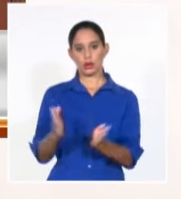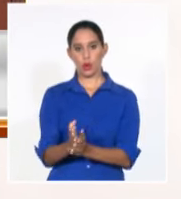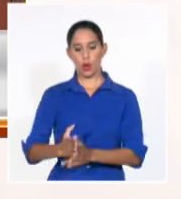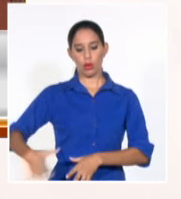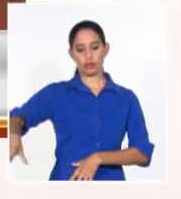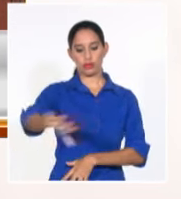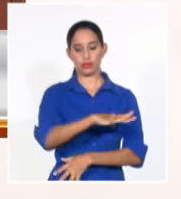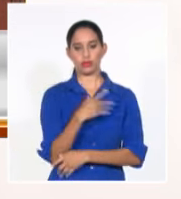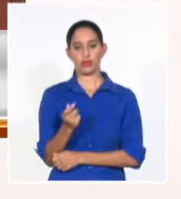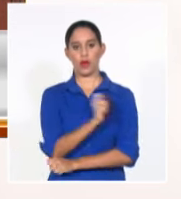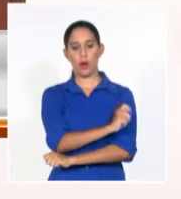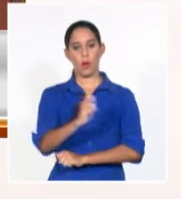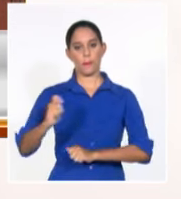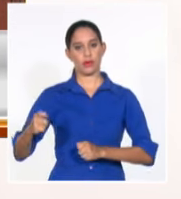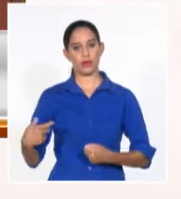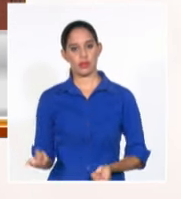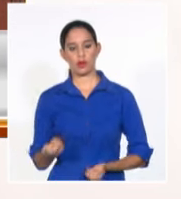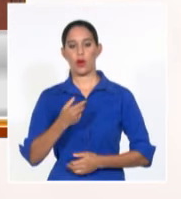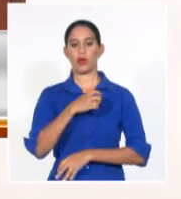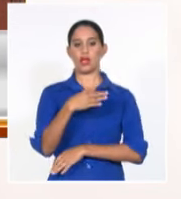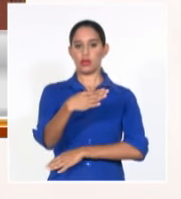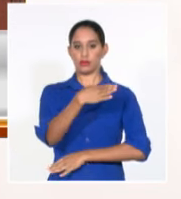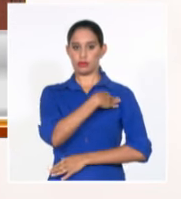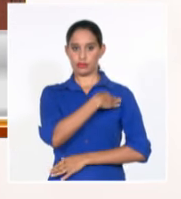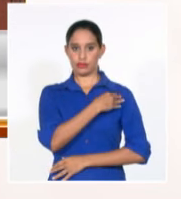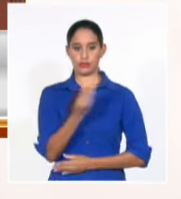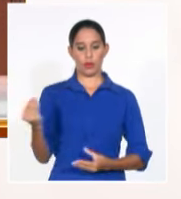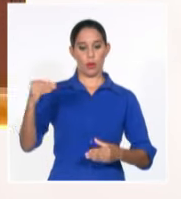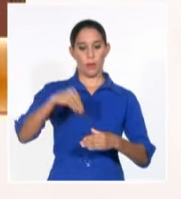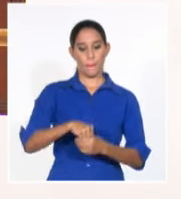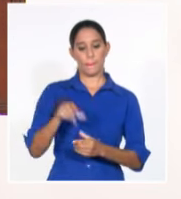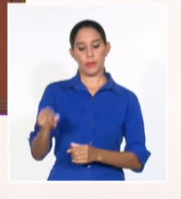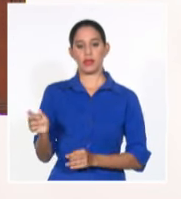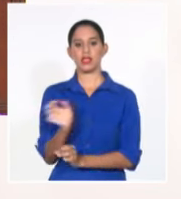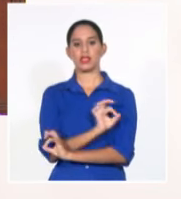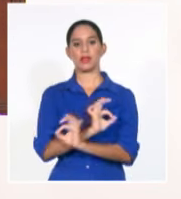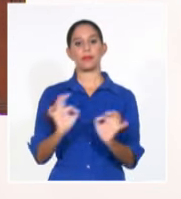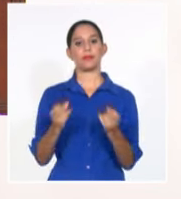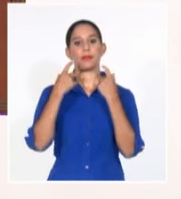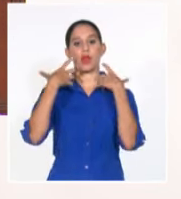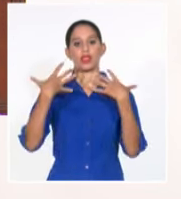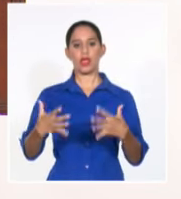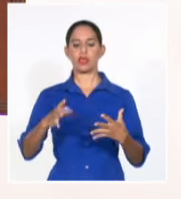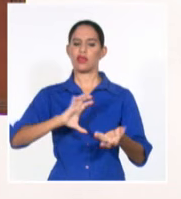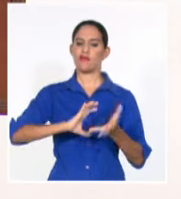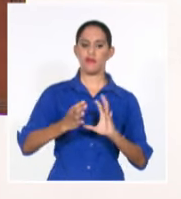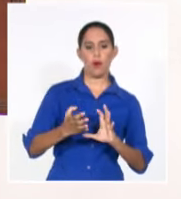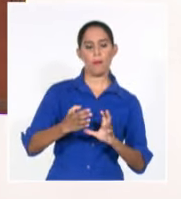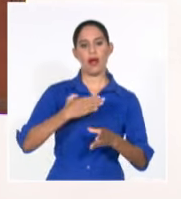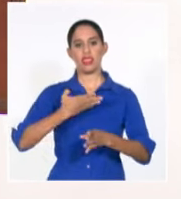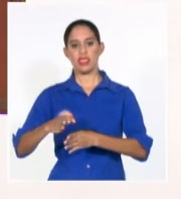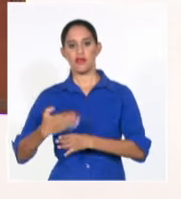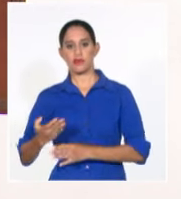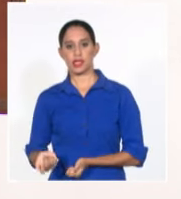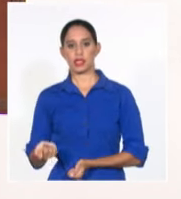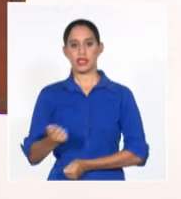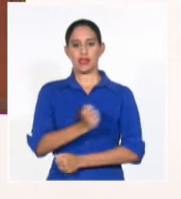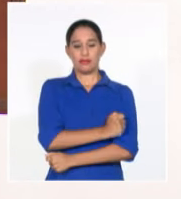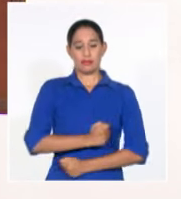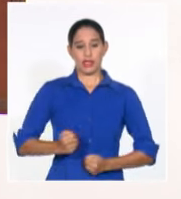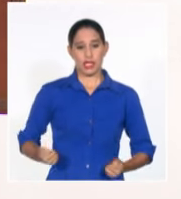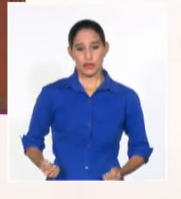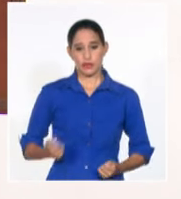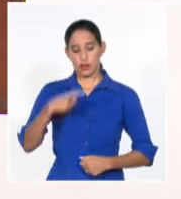oficiales, personal auxiliar de esta gloriosa institución, que de una manera u otra, con dedicación y esfuerzo, contribuyeron a esculpirnos